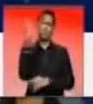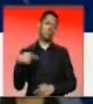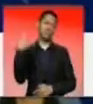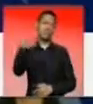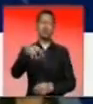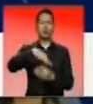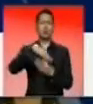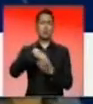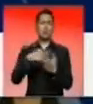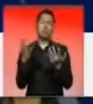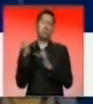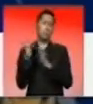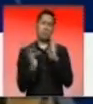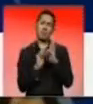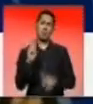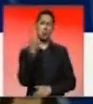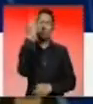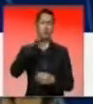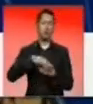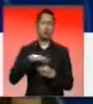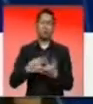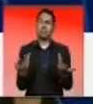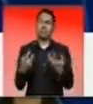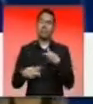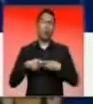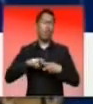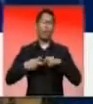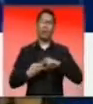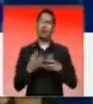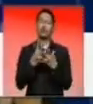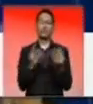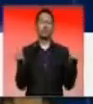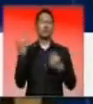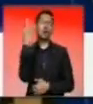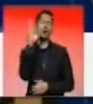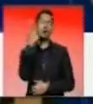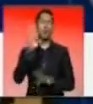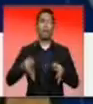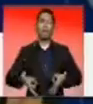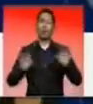abril, ¿no? Ojalá pues solucione ya esto el 19 de febrero, eso depende